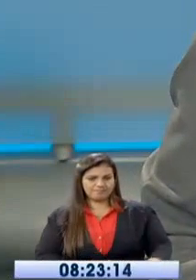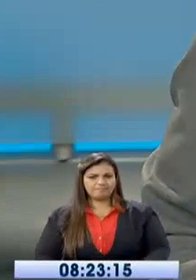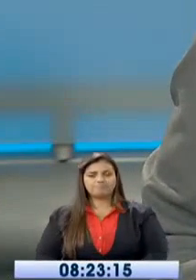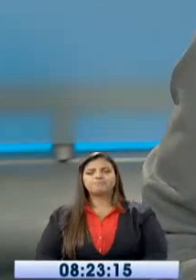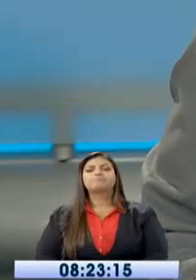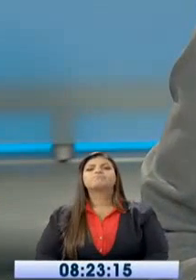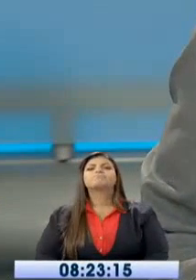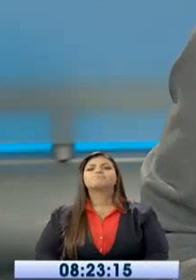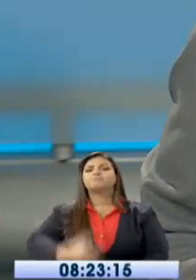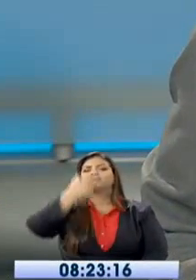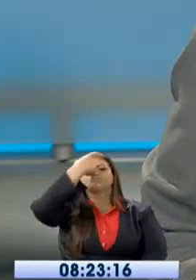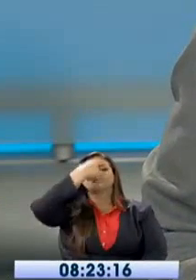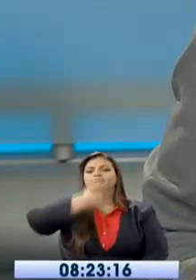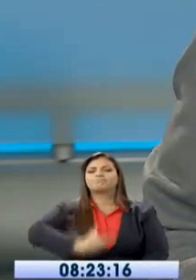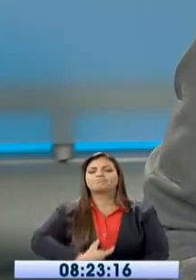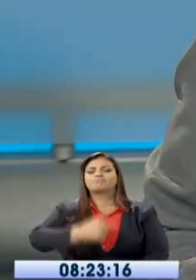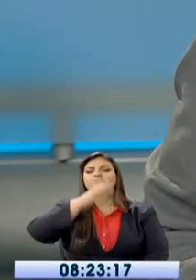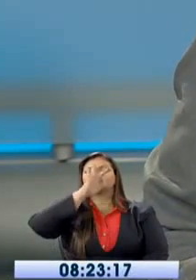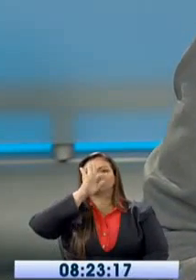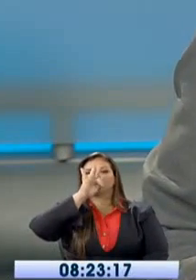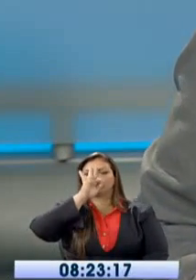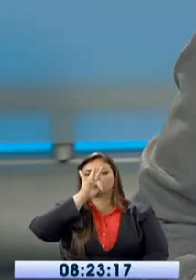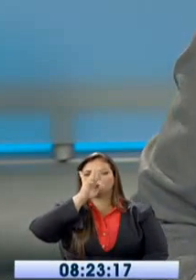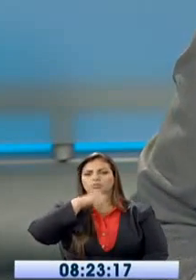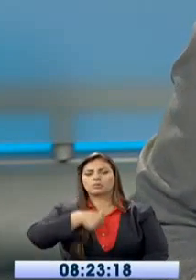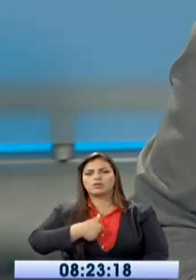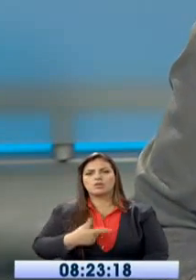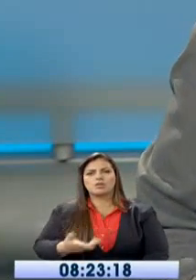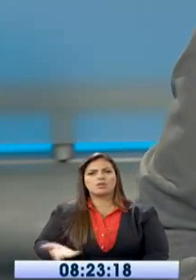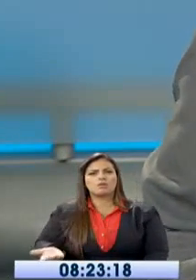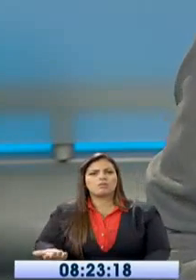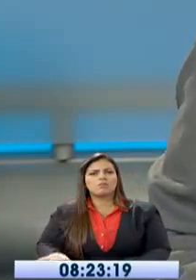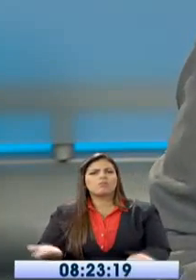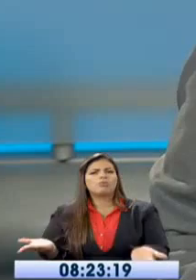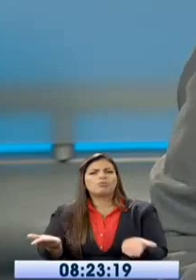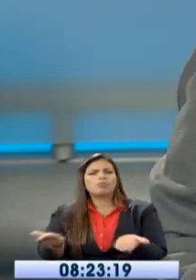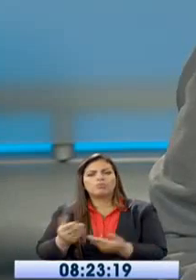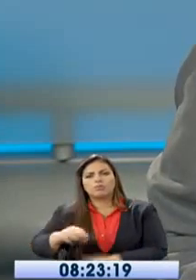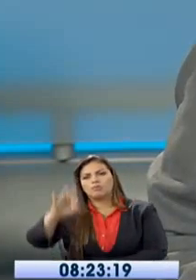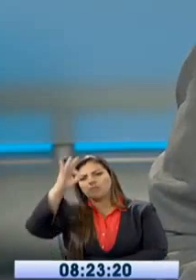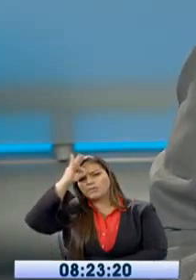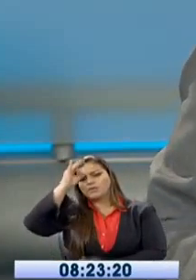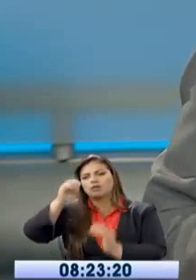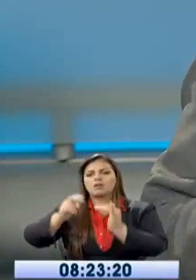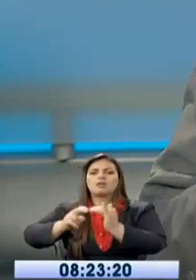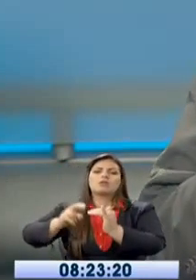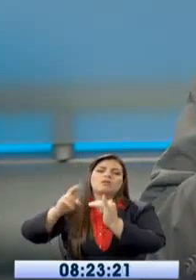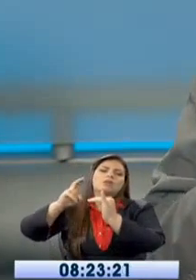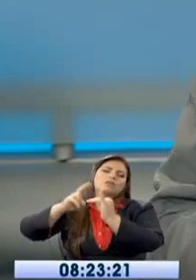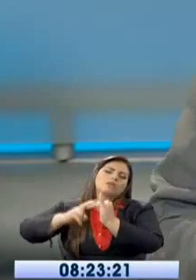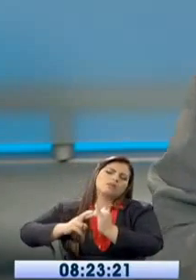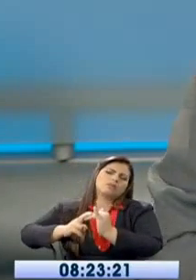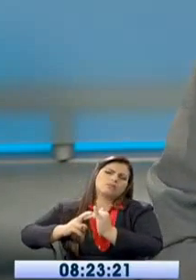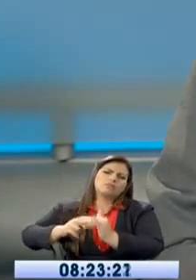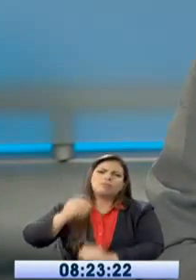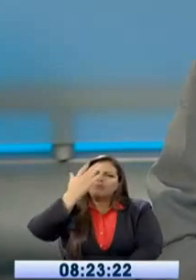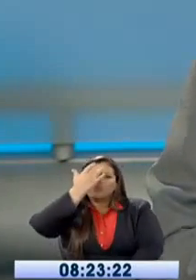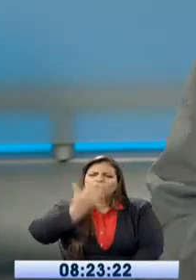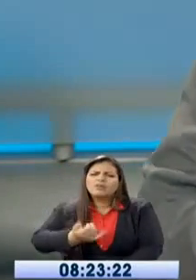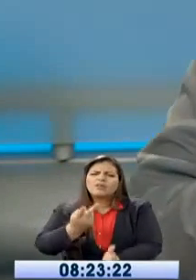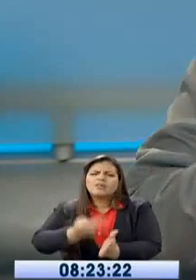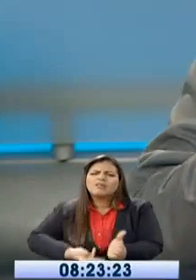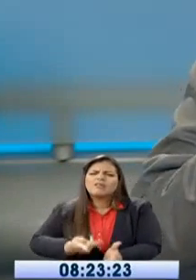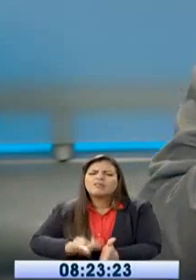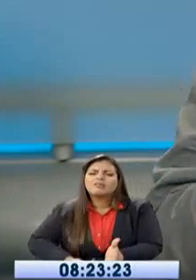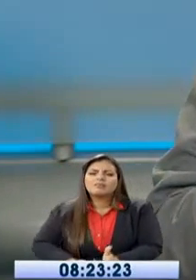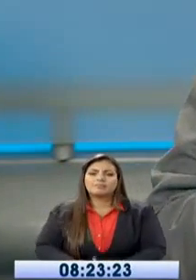qué? Luego de una peligrosa persecución. ¿Y por qué la persecución del uniformado? Bueno, porque fue víctima de robo y pese